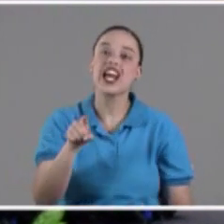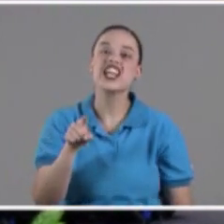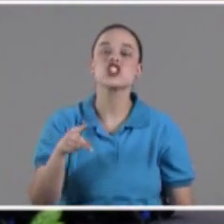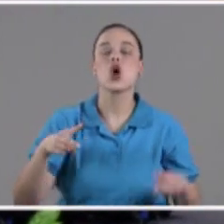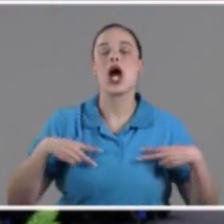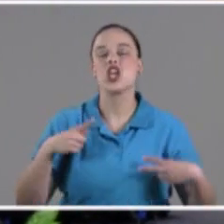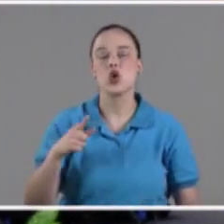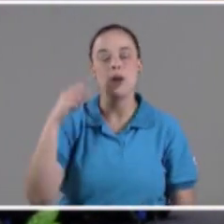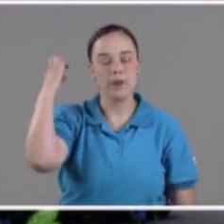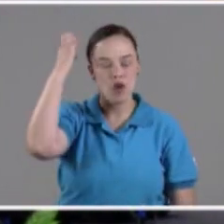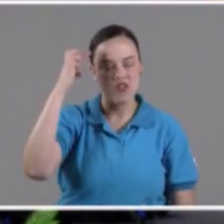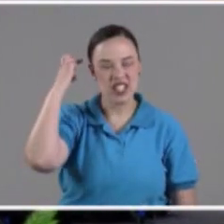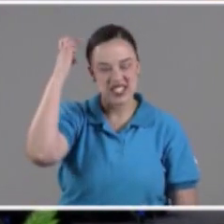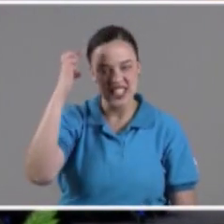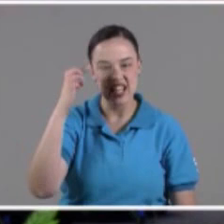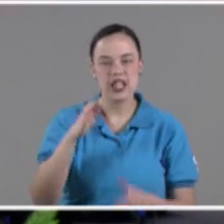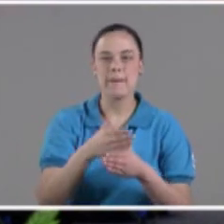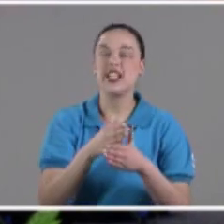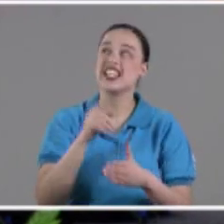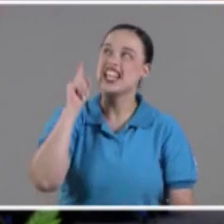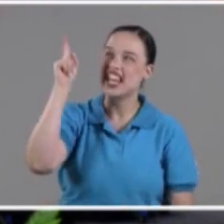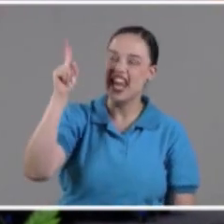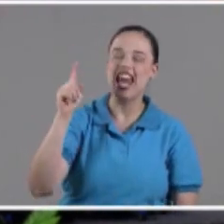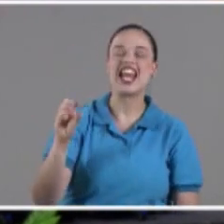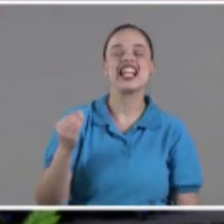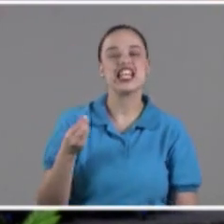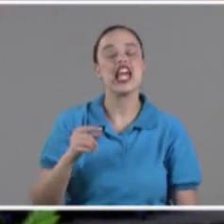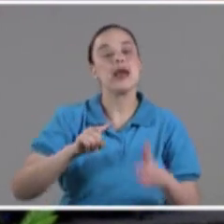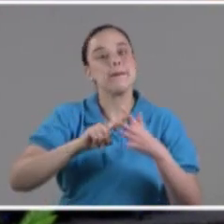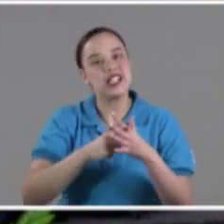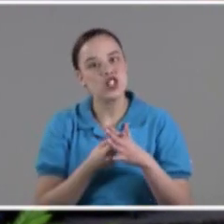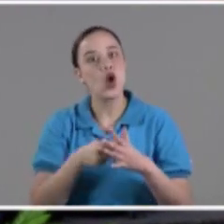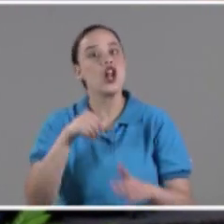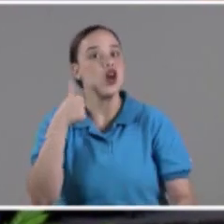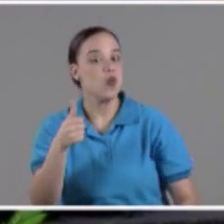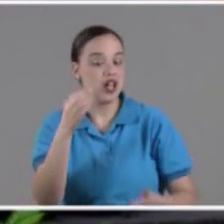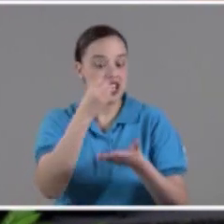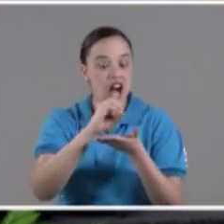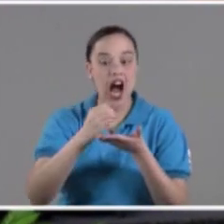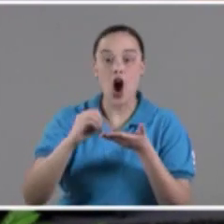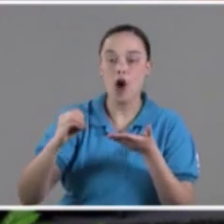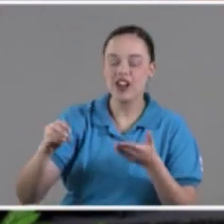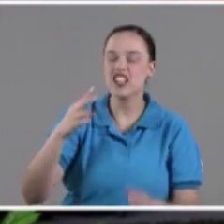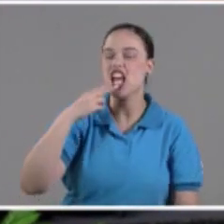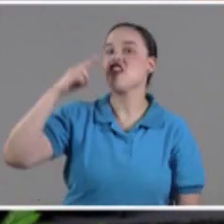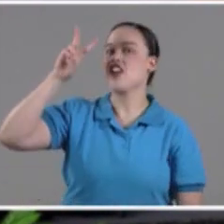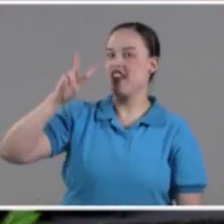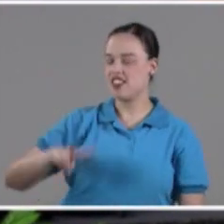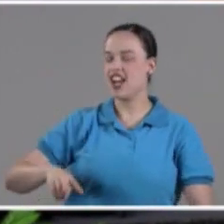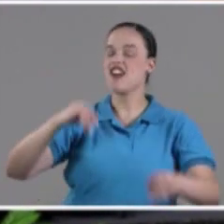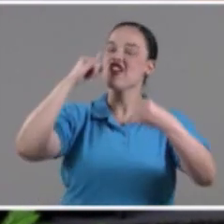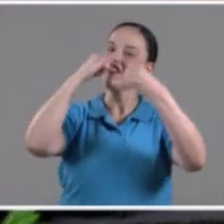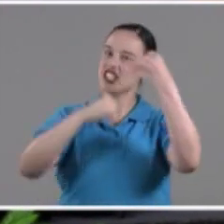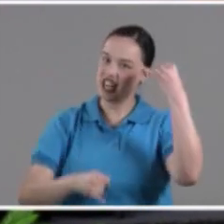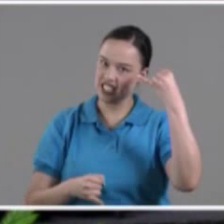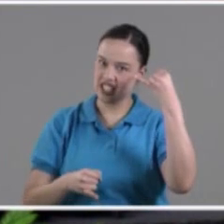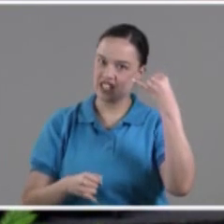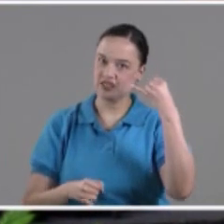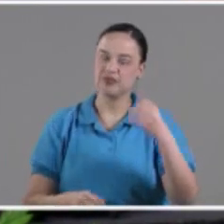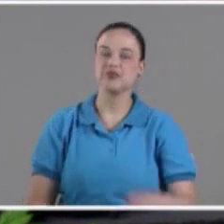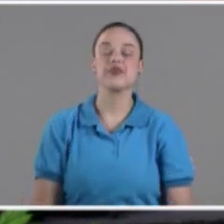promesa de parte de él que el que empezó la buena obra de cierto la va a terminar